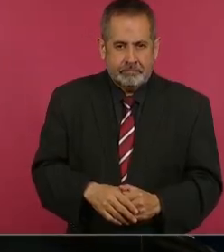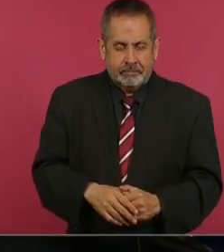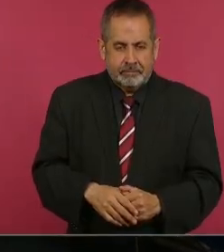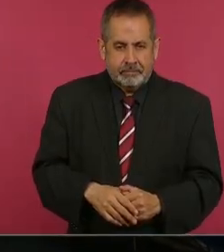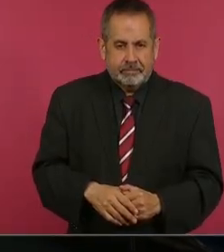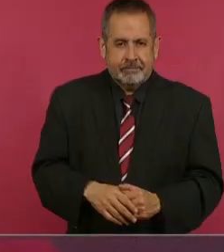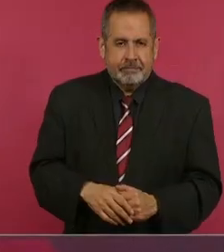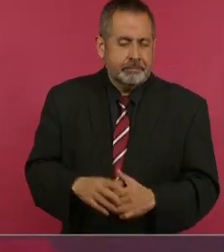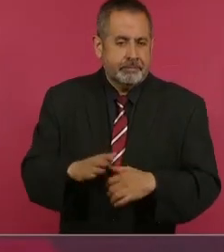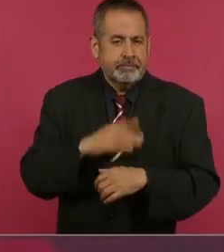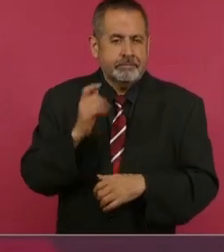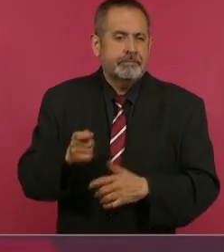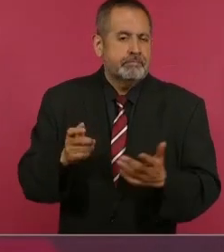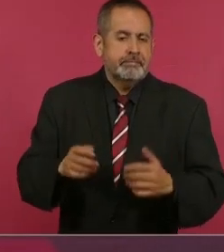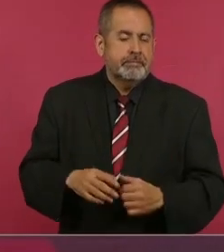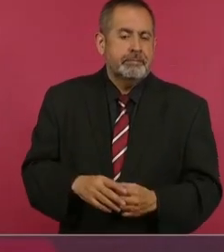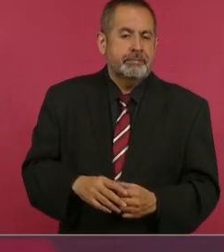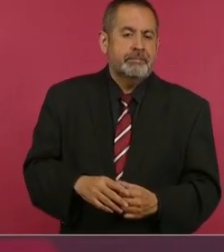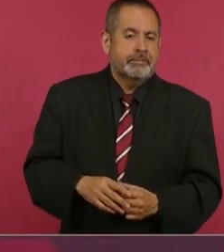aquí